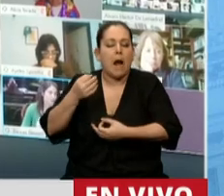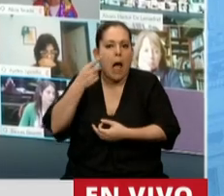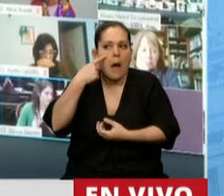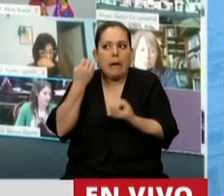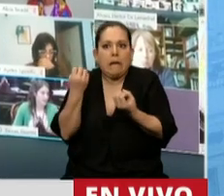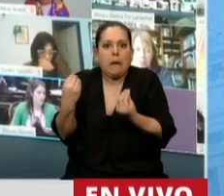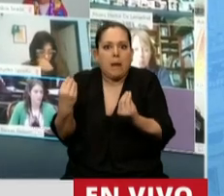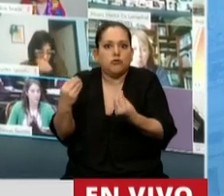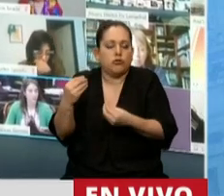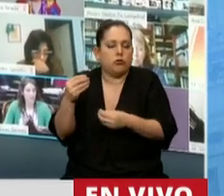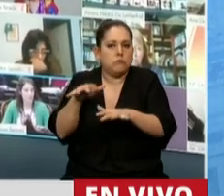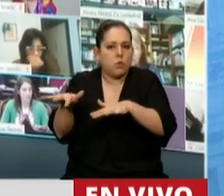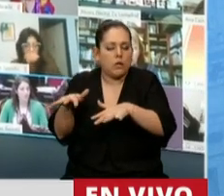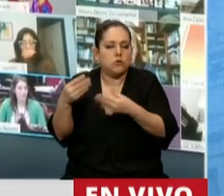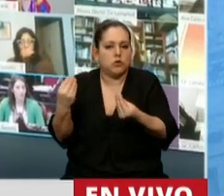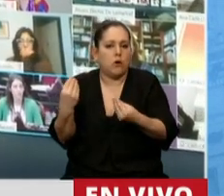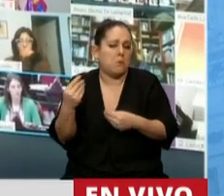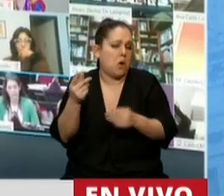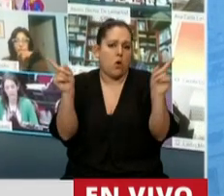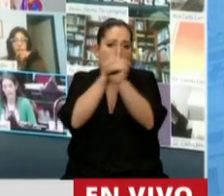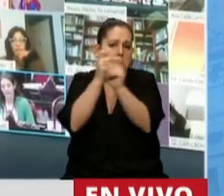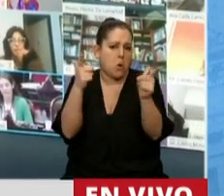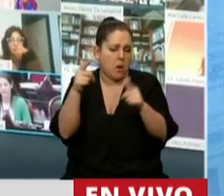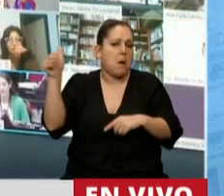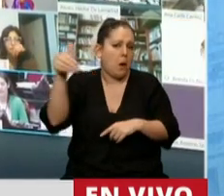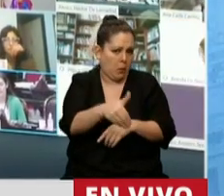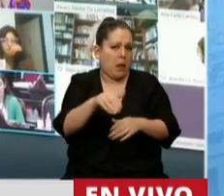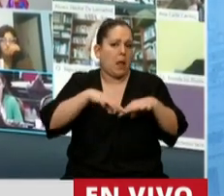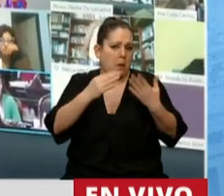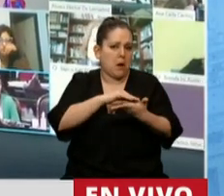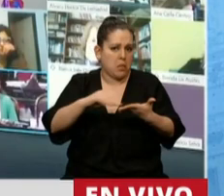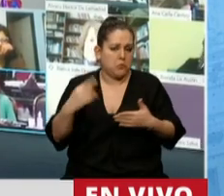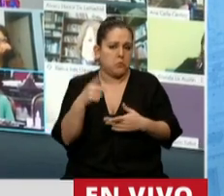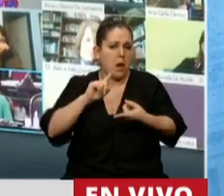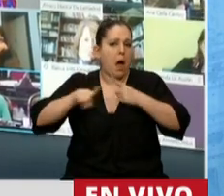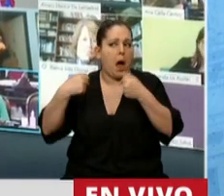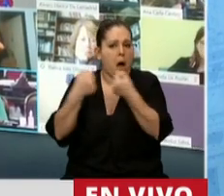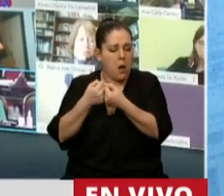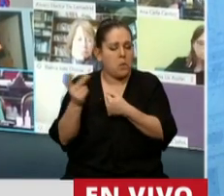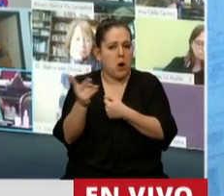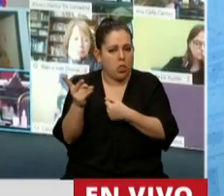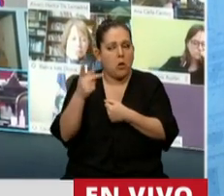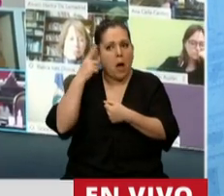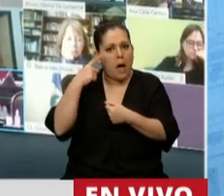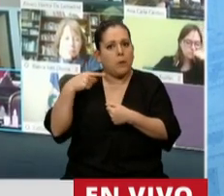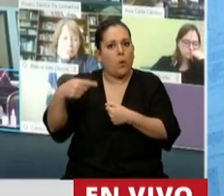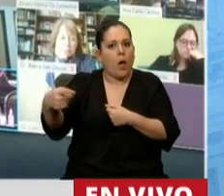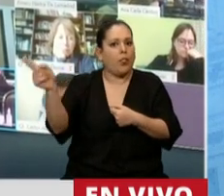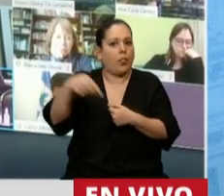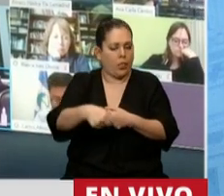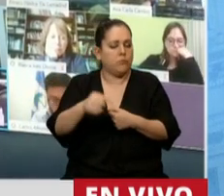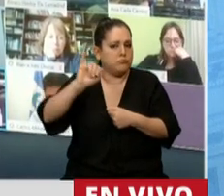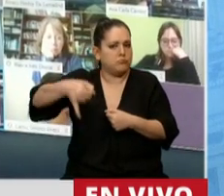tienen ningún problema en asistir a la Cámara y en los términos en los que vayamos acordando con ellos lo van a hacer,